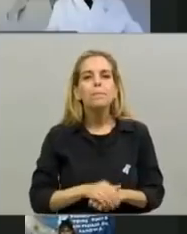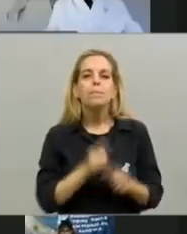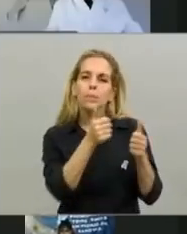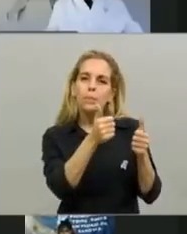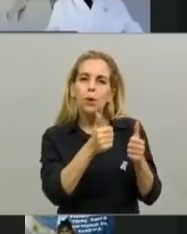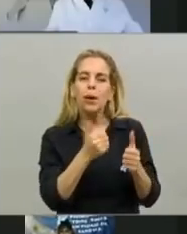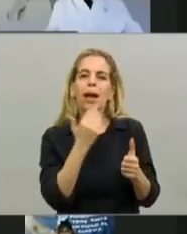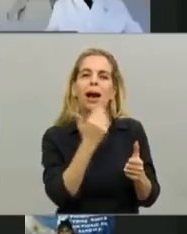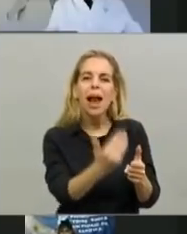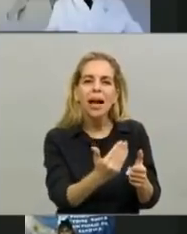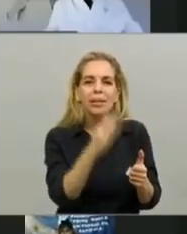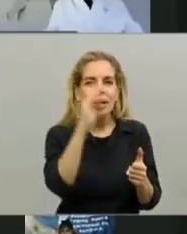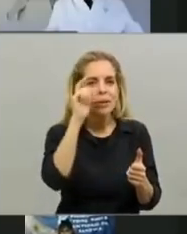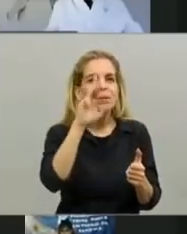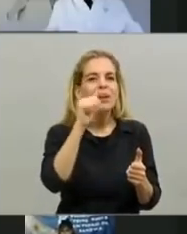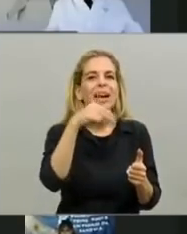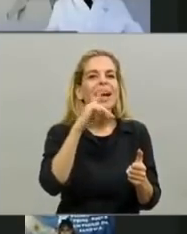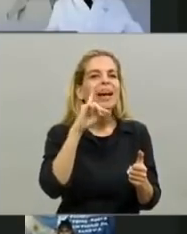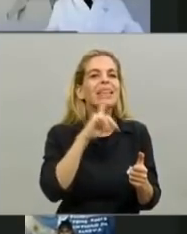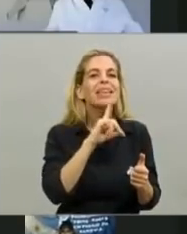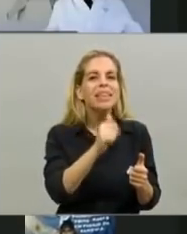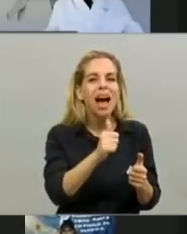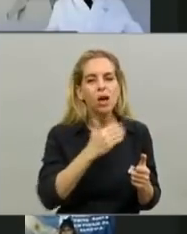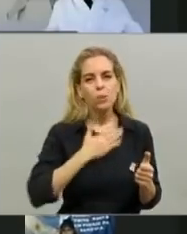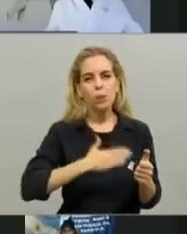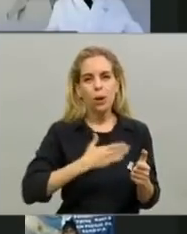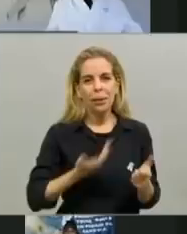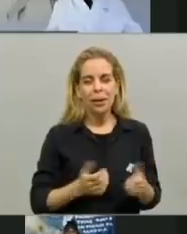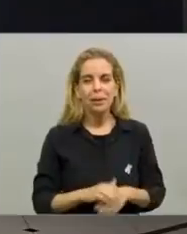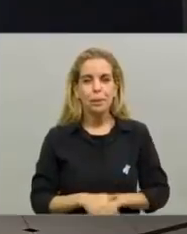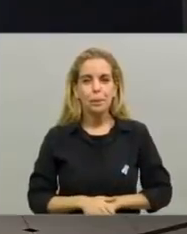Muy bien, gracias Bernardita, un gusto.